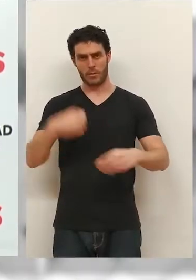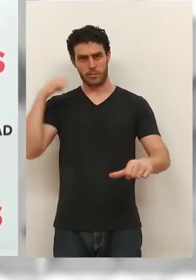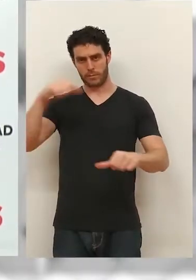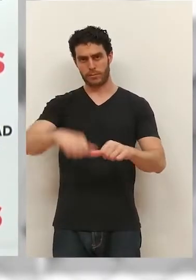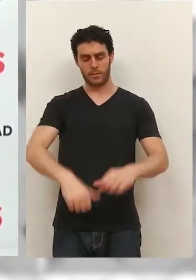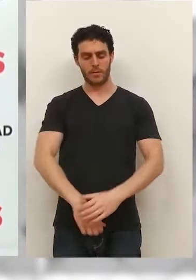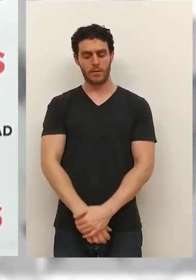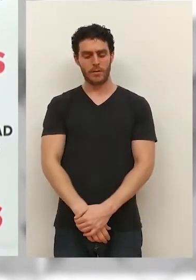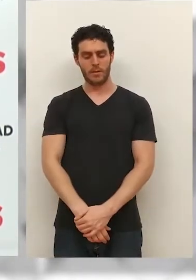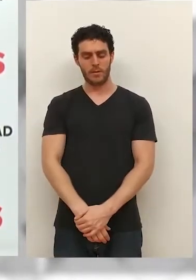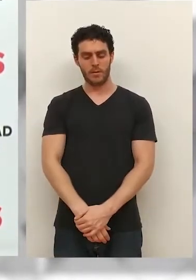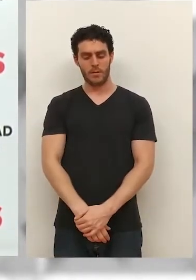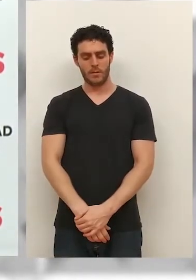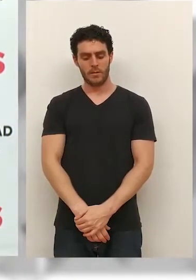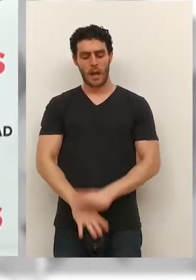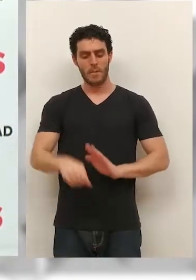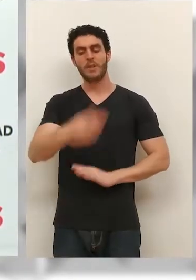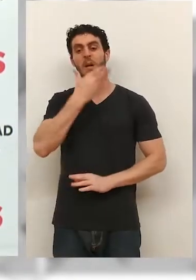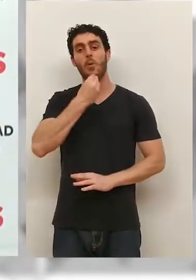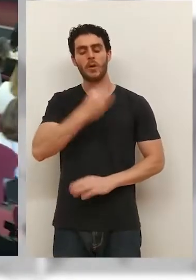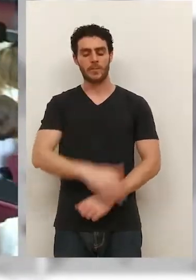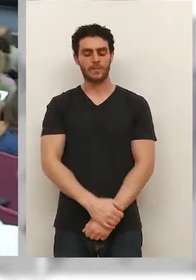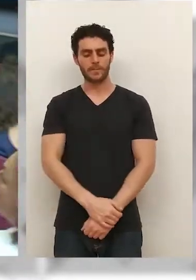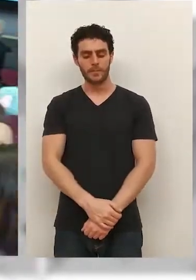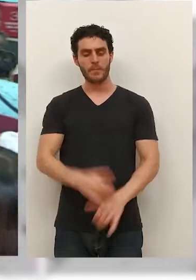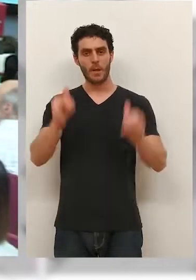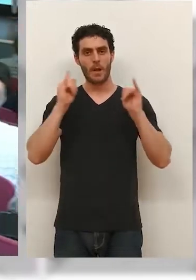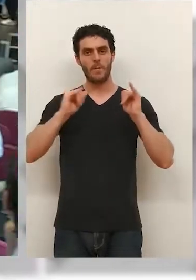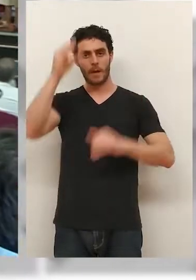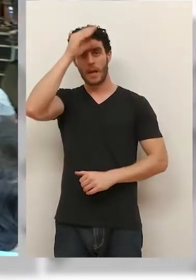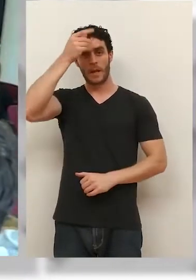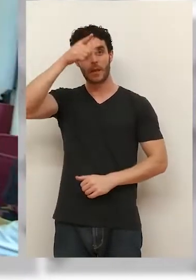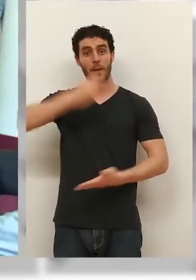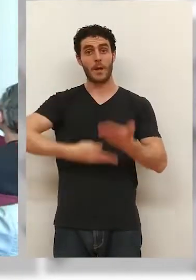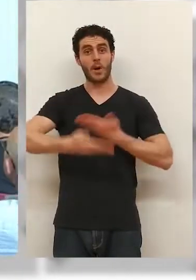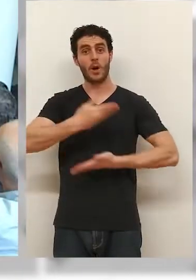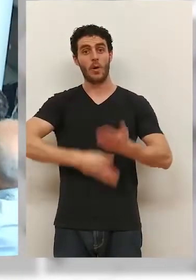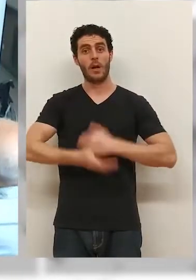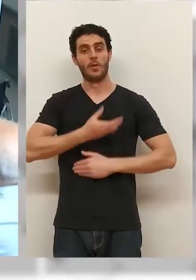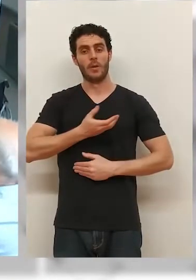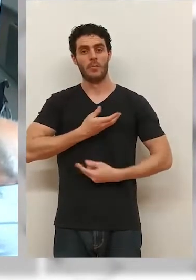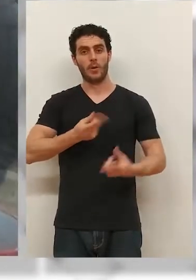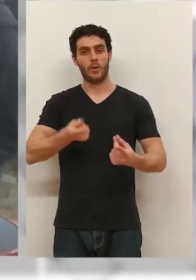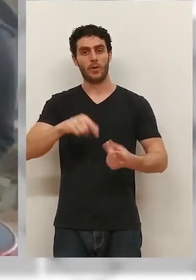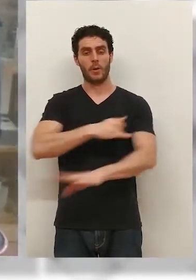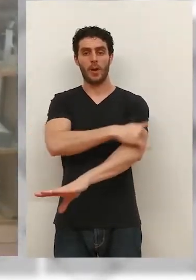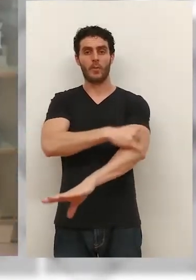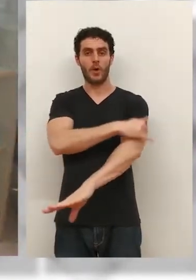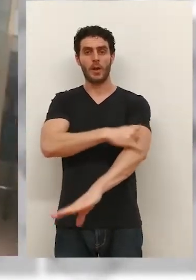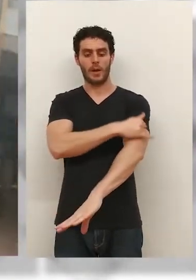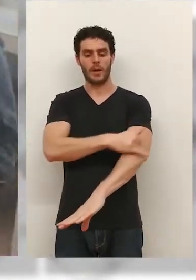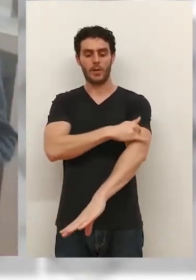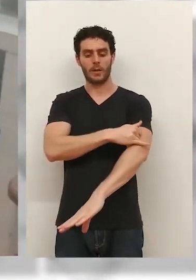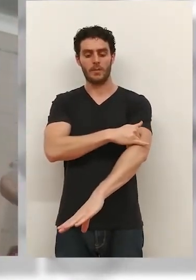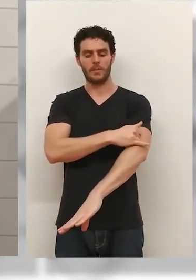con mi madre he hecho mucho. Pero este es que nos ha salido muy bonito. Una fiesta de la ciencia en la que también colaboran el Ayuntamiento de Logroño y el Gobierno